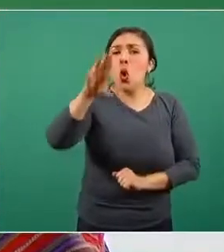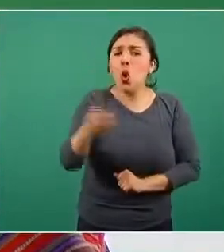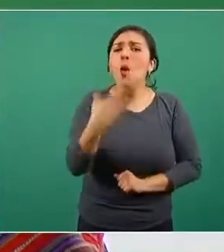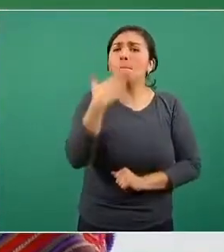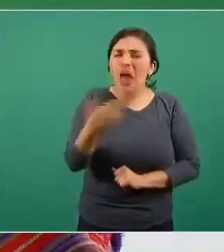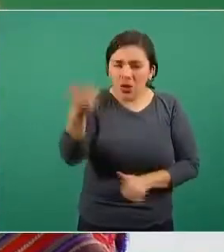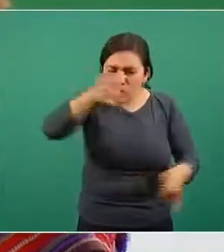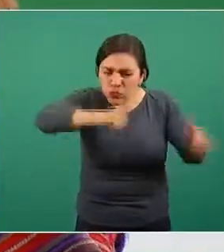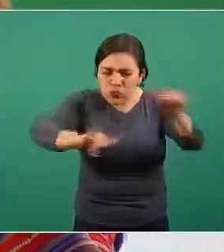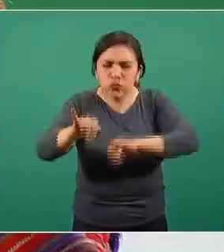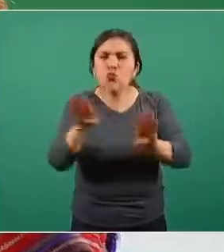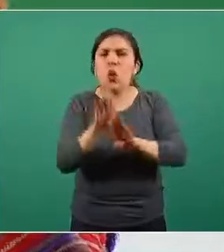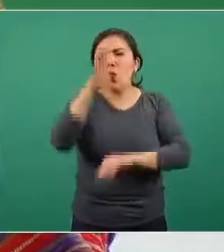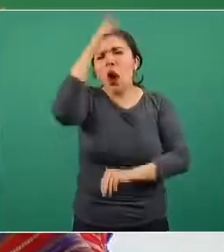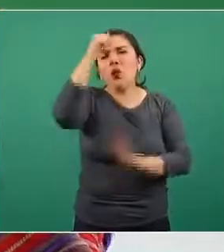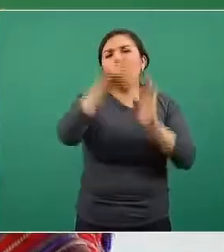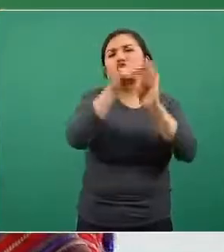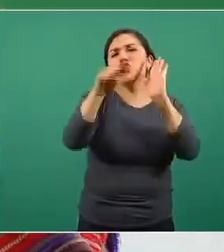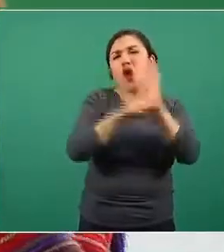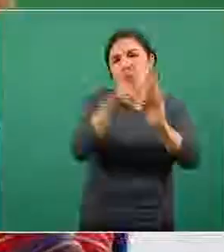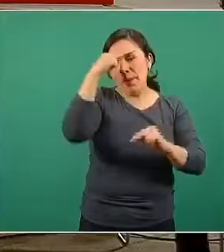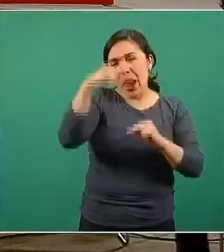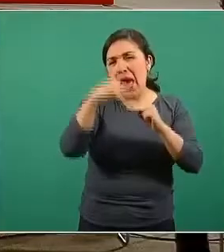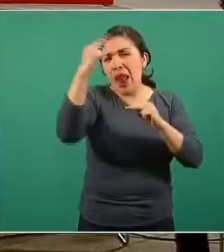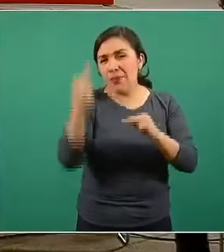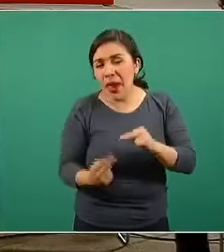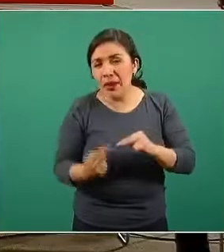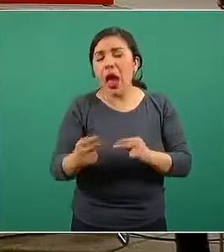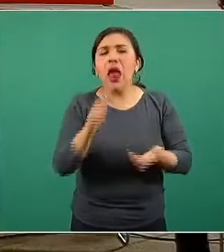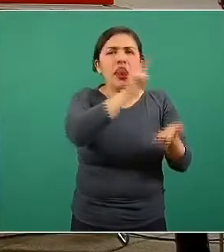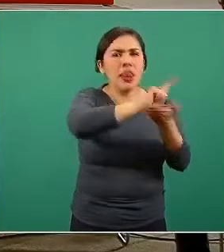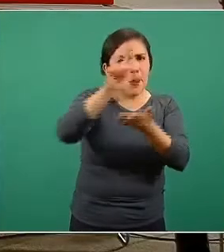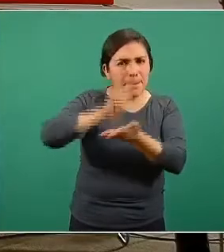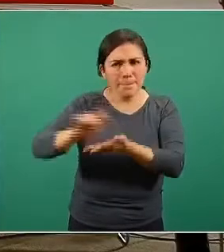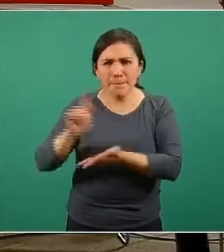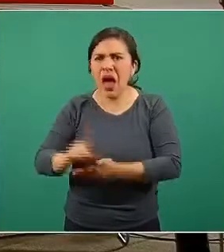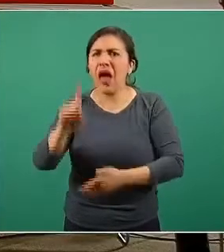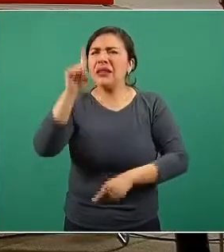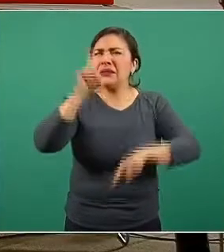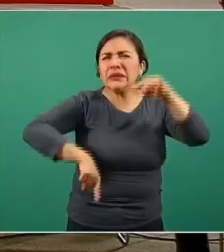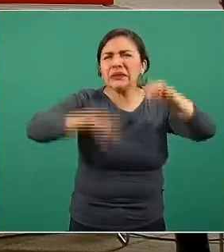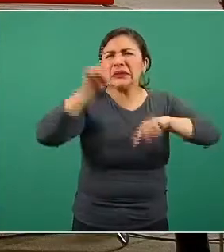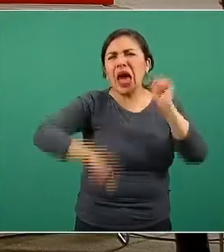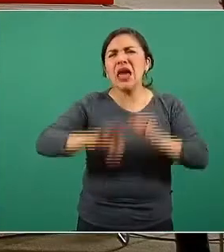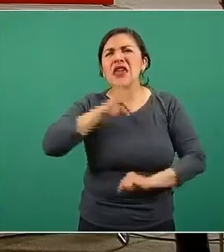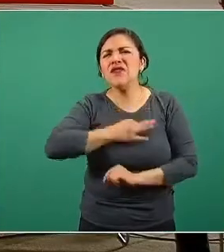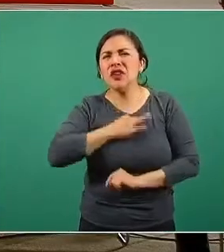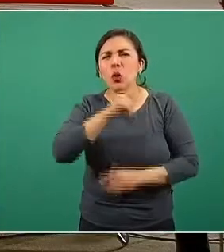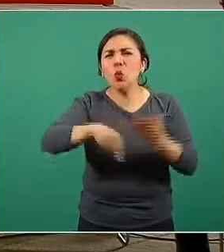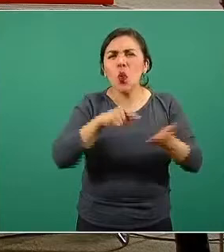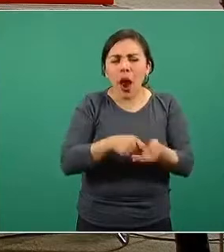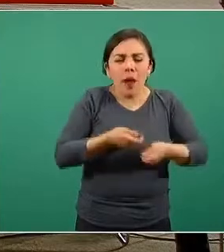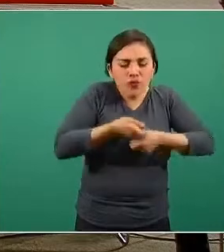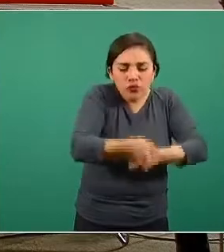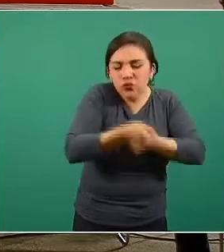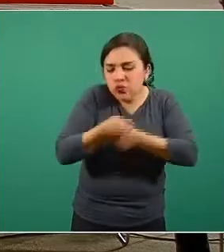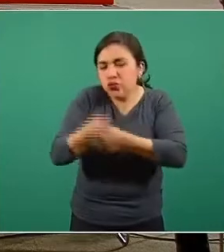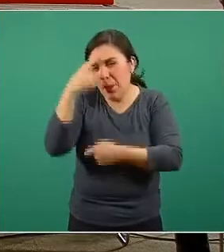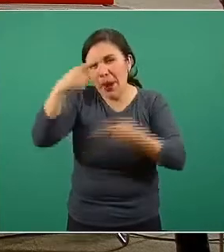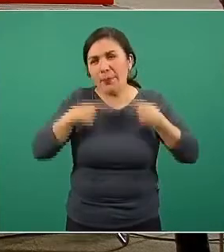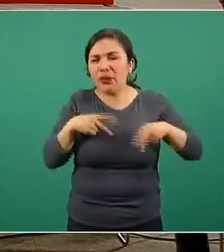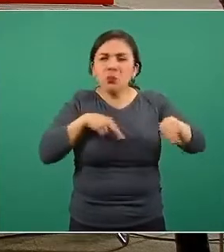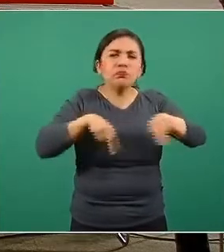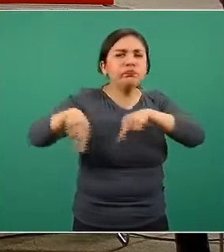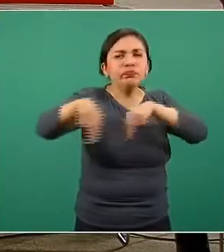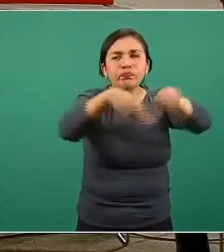dentro de la norma las albercas, hacen la limpieza y desinfección de las superficies del piso donde va pasando las